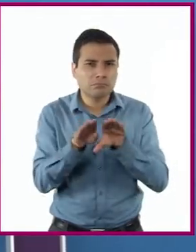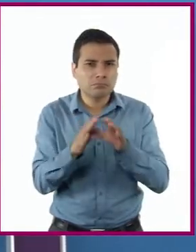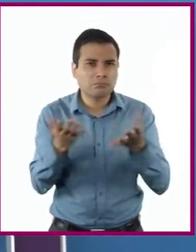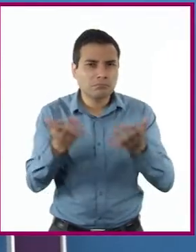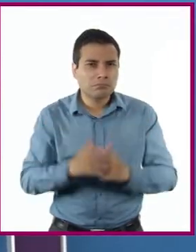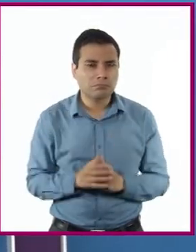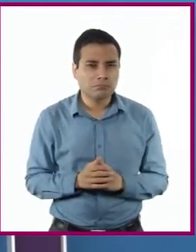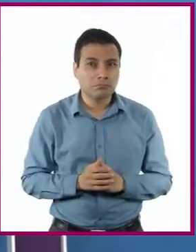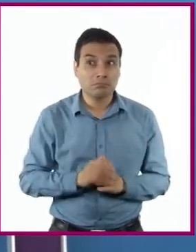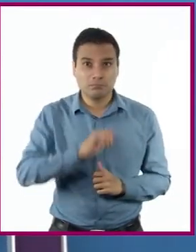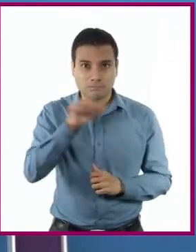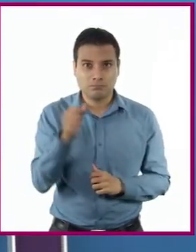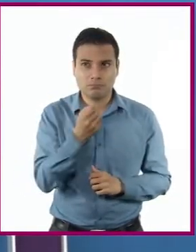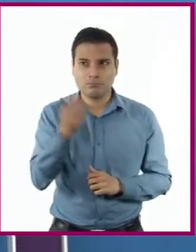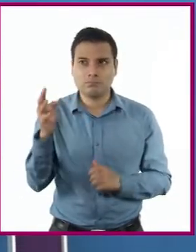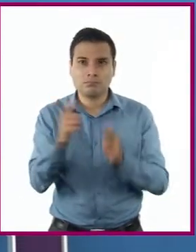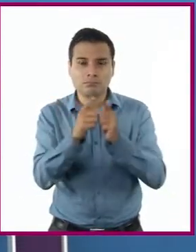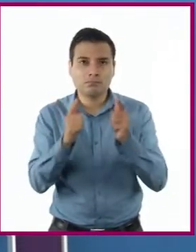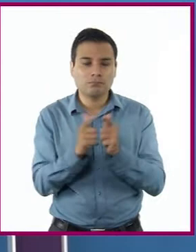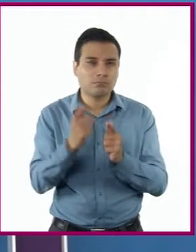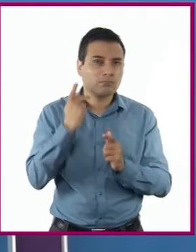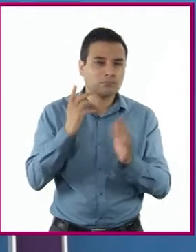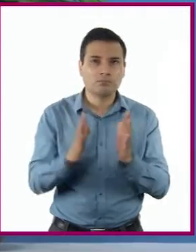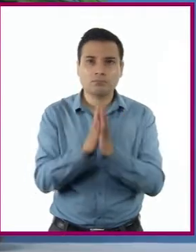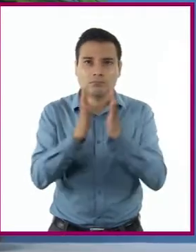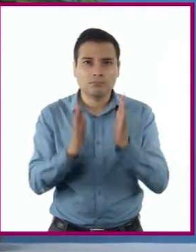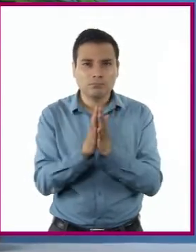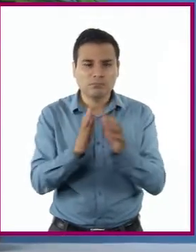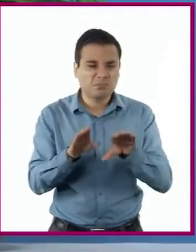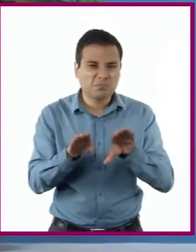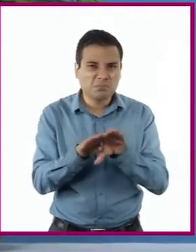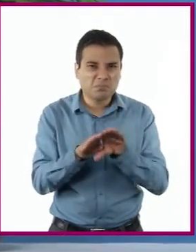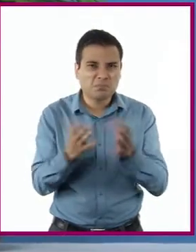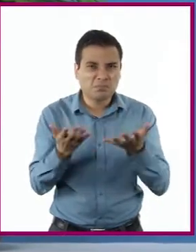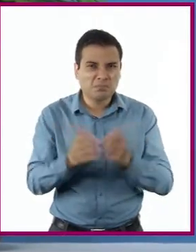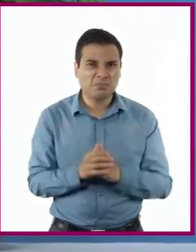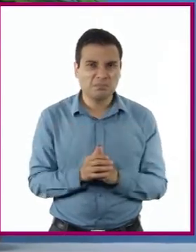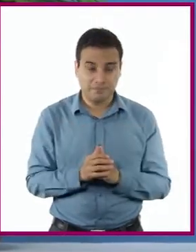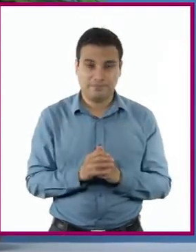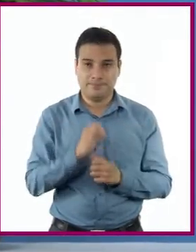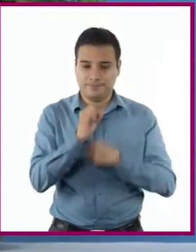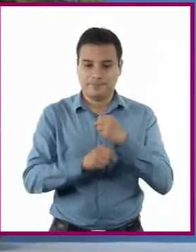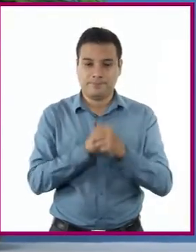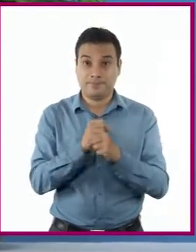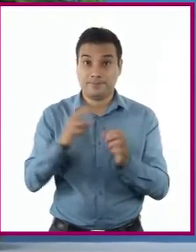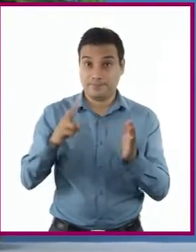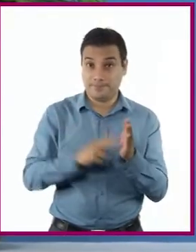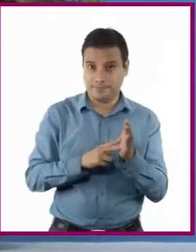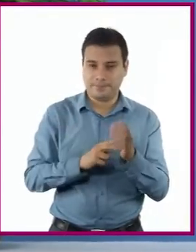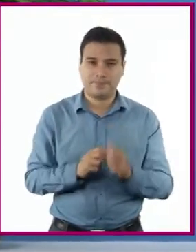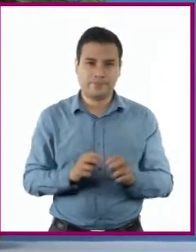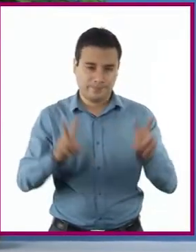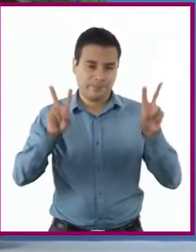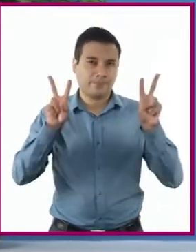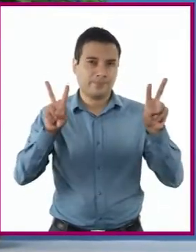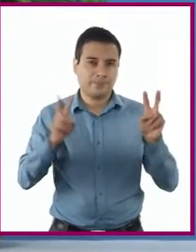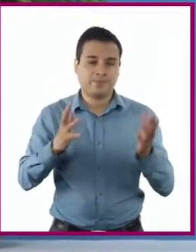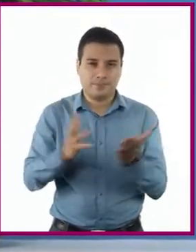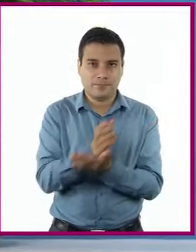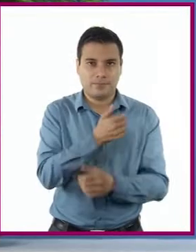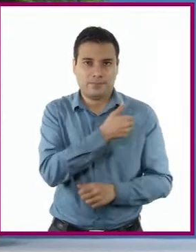políticos llegan al poder después de procesos electorales. En las elecciones de 2000, Vicente Fox ganó la